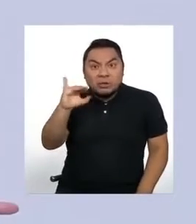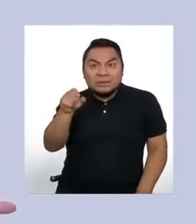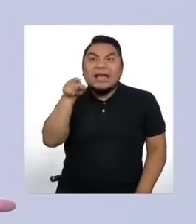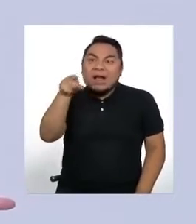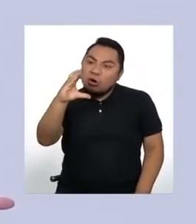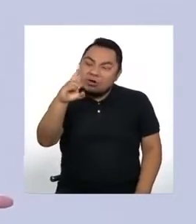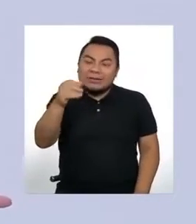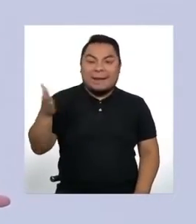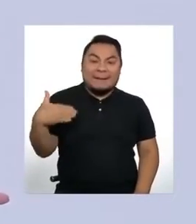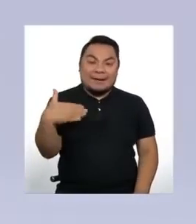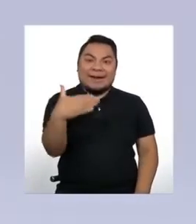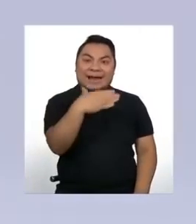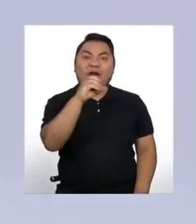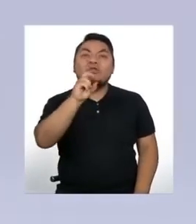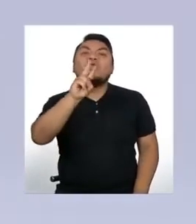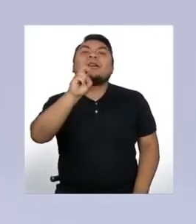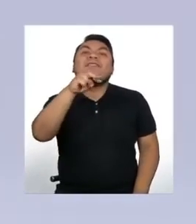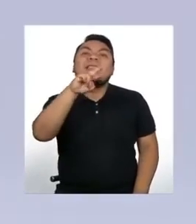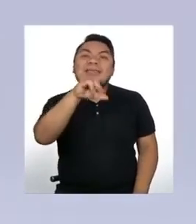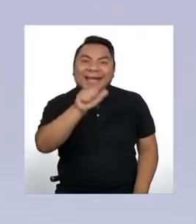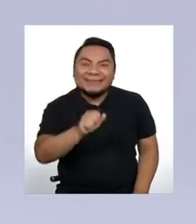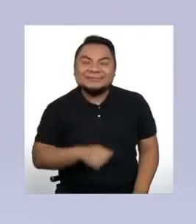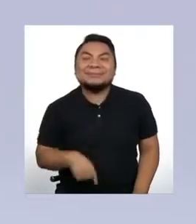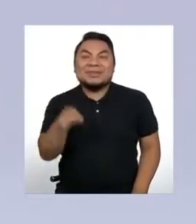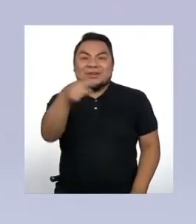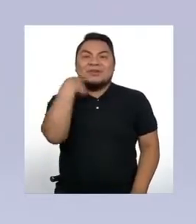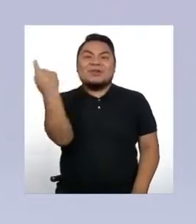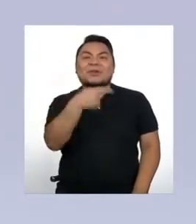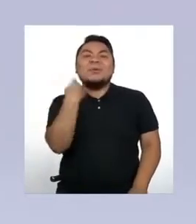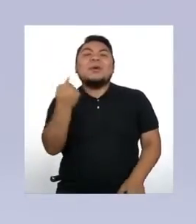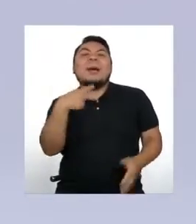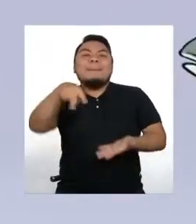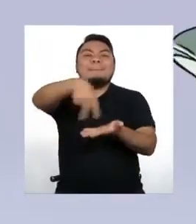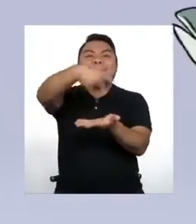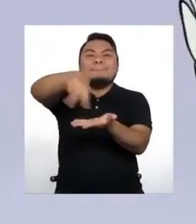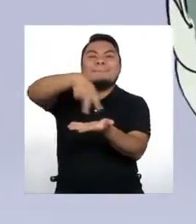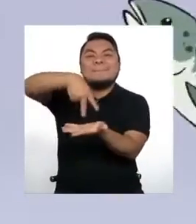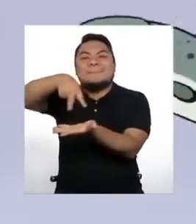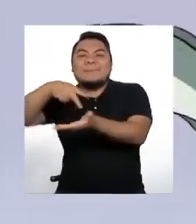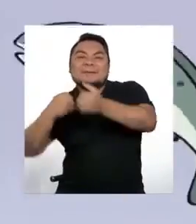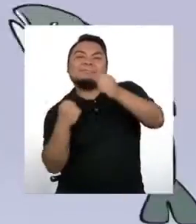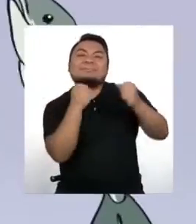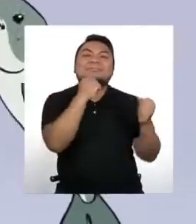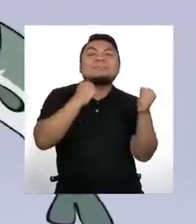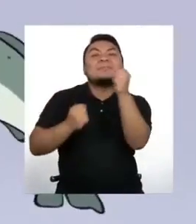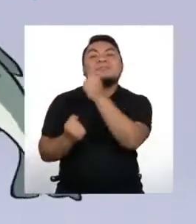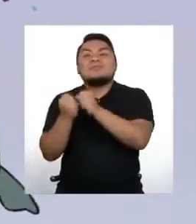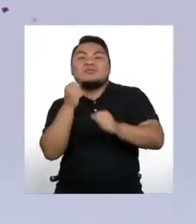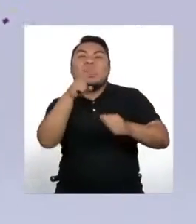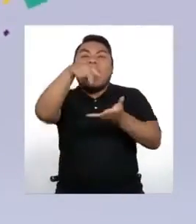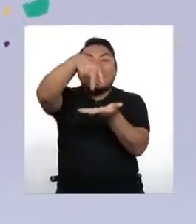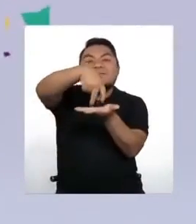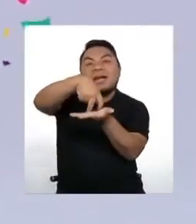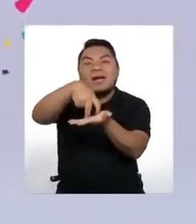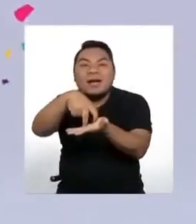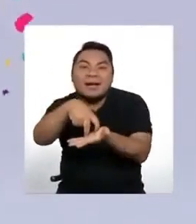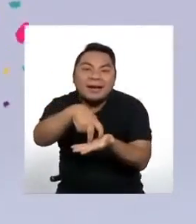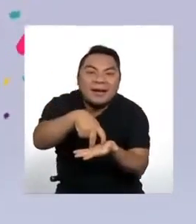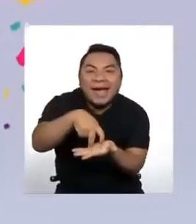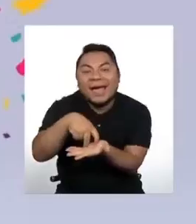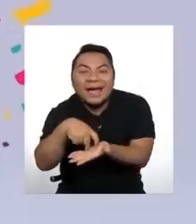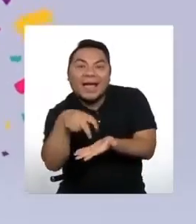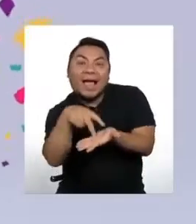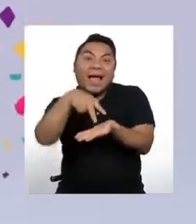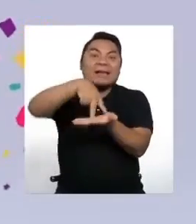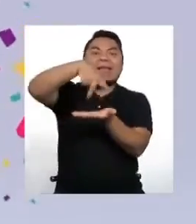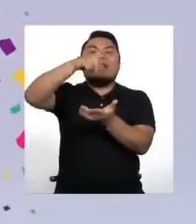ocasiones el ruido puede incomodarle. Si se altera o llora durante las actividades, bríndale un espacio